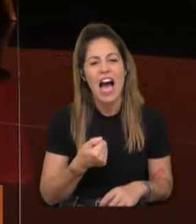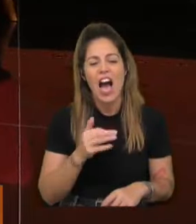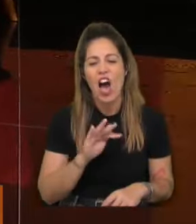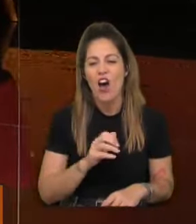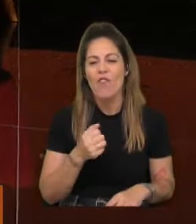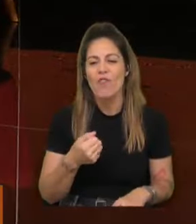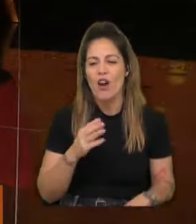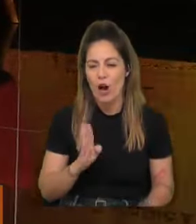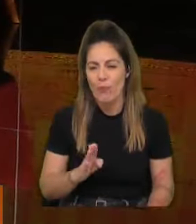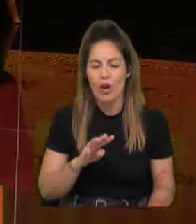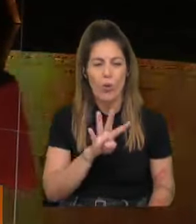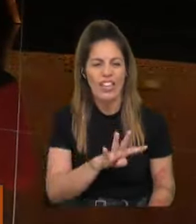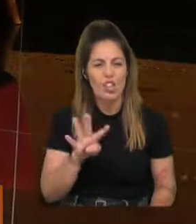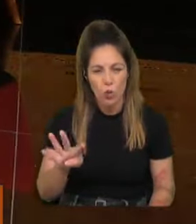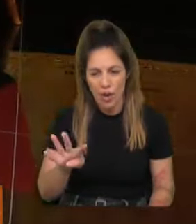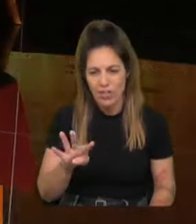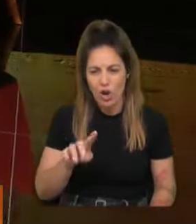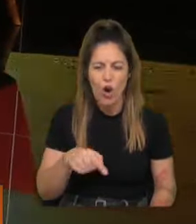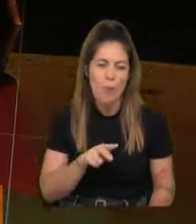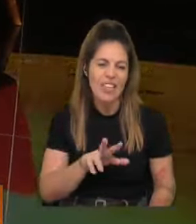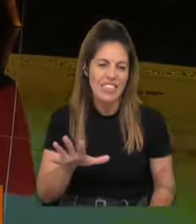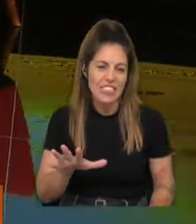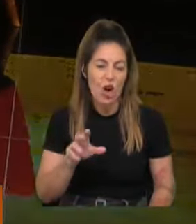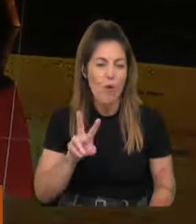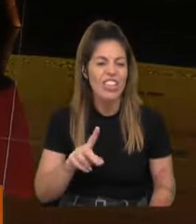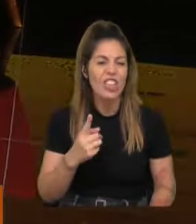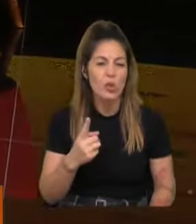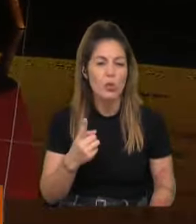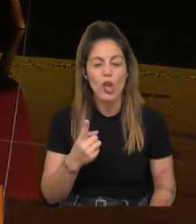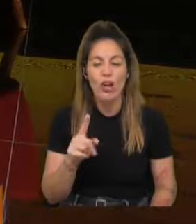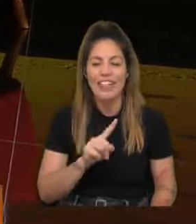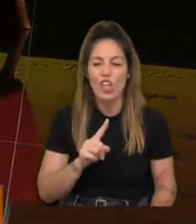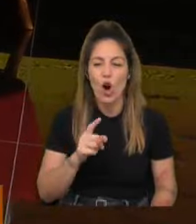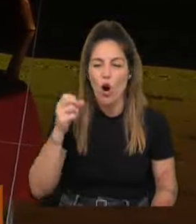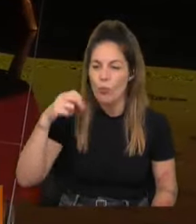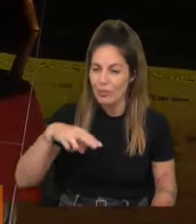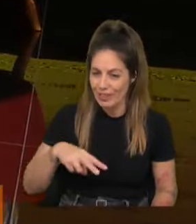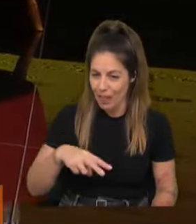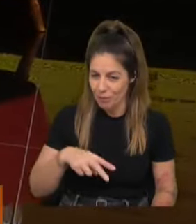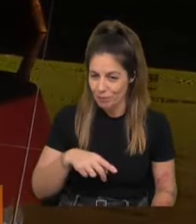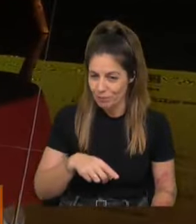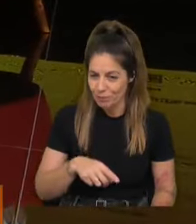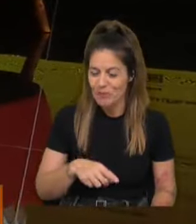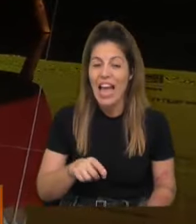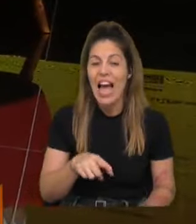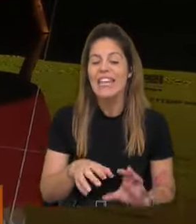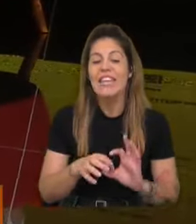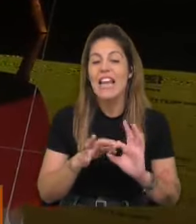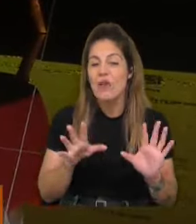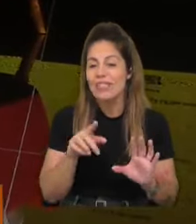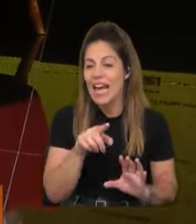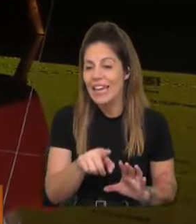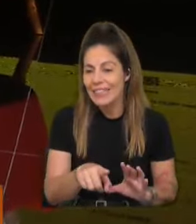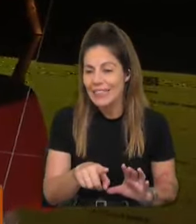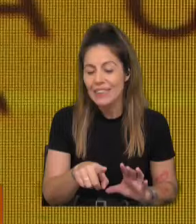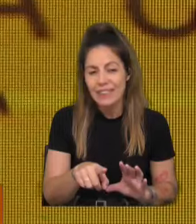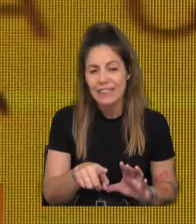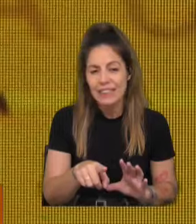35 con un 21 que no opina no y donde este claramente hay